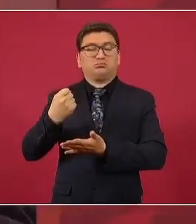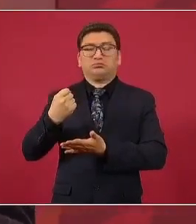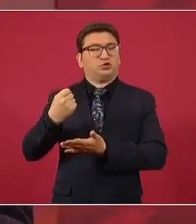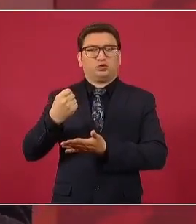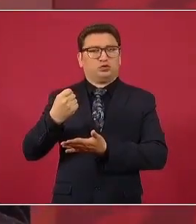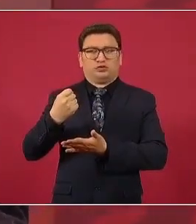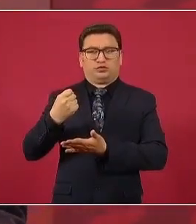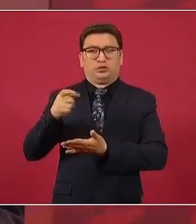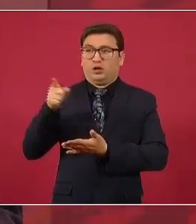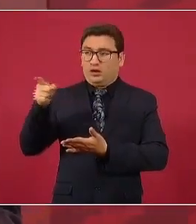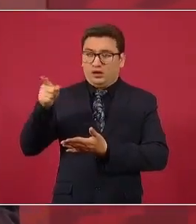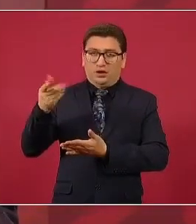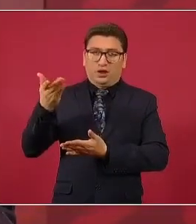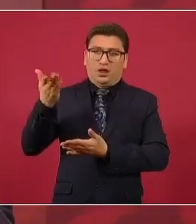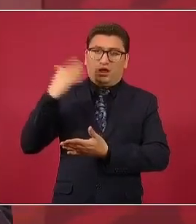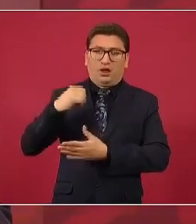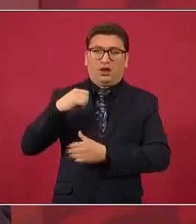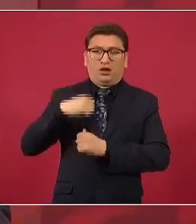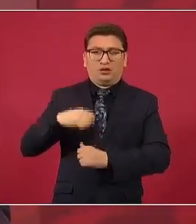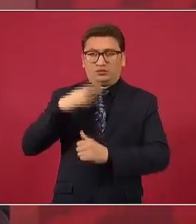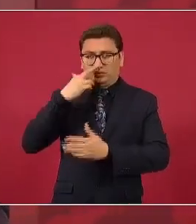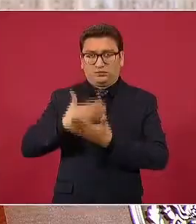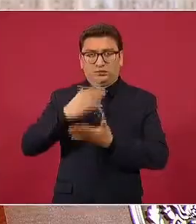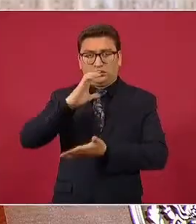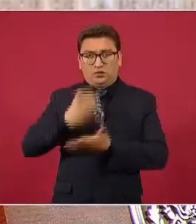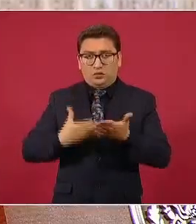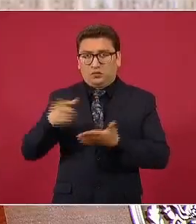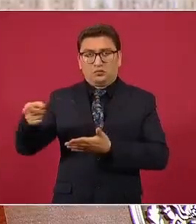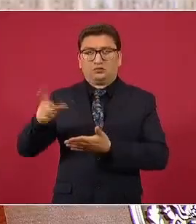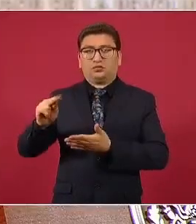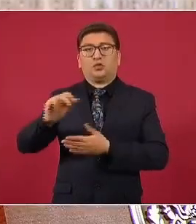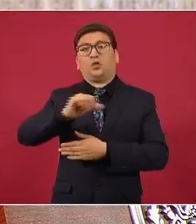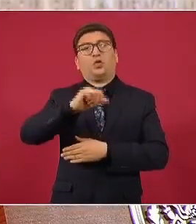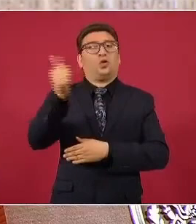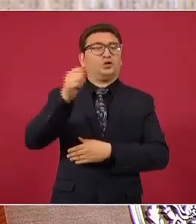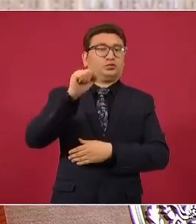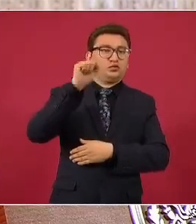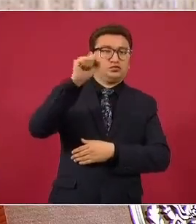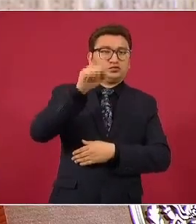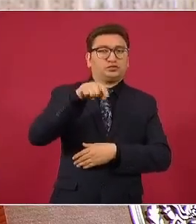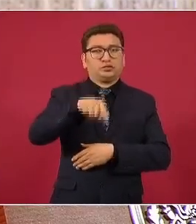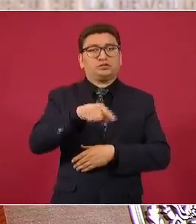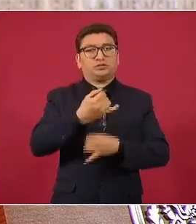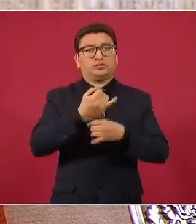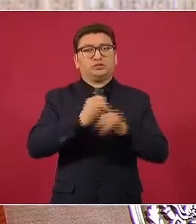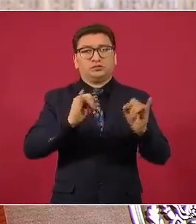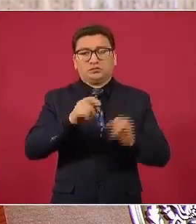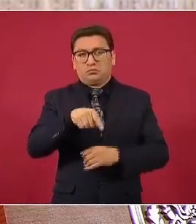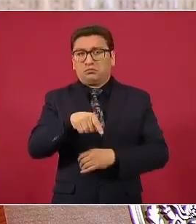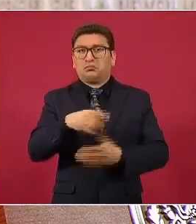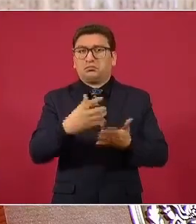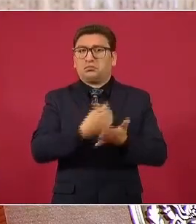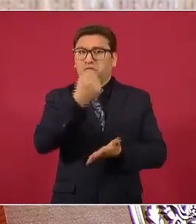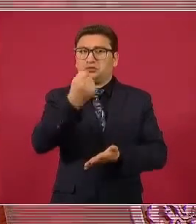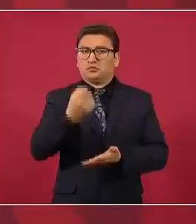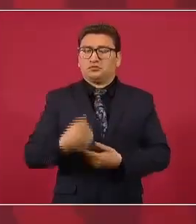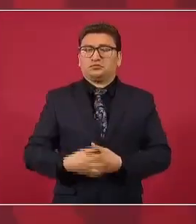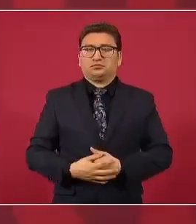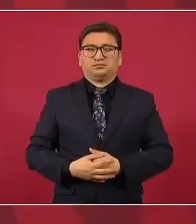a cargo del contrato colectivo, ganó un sindicato independiente.